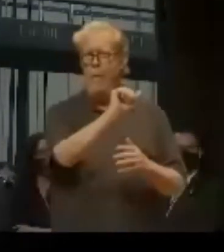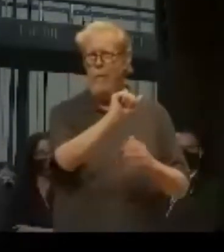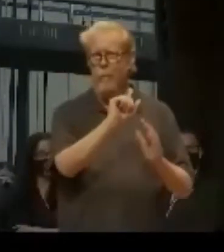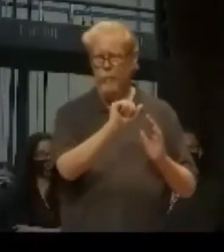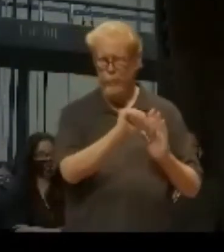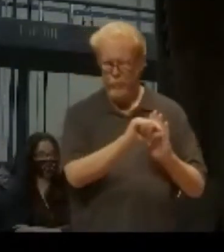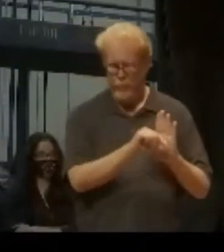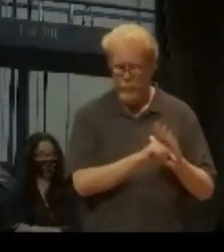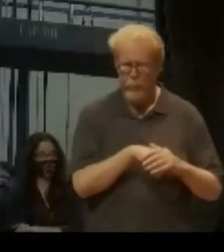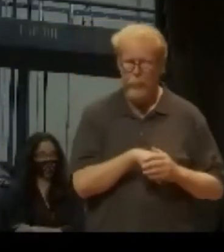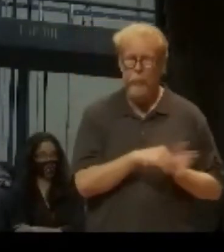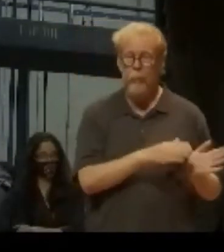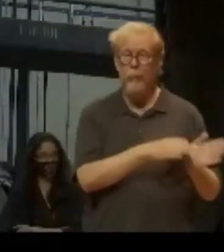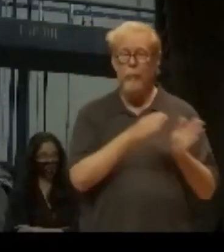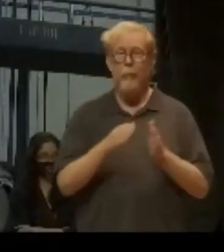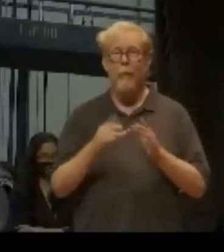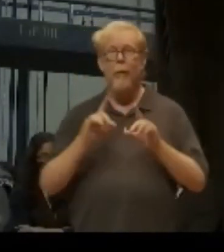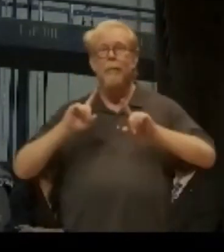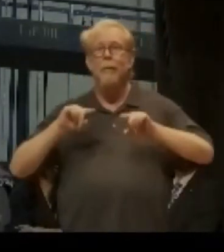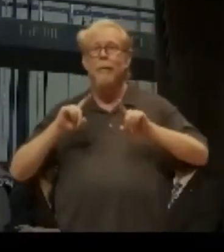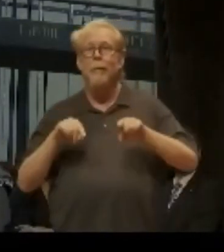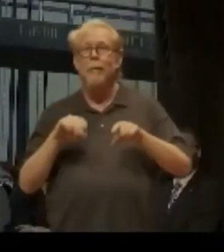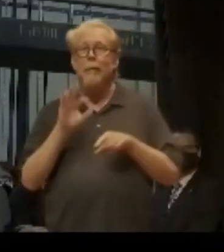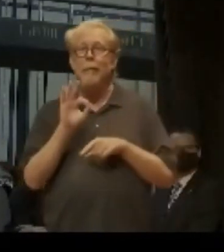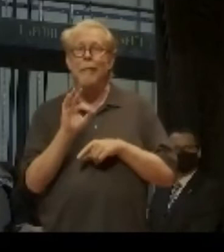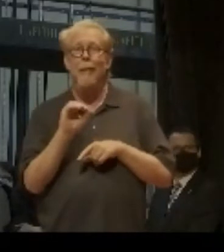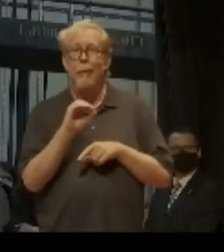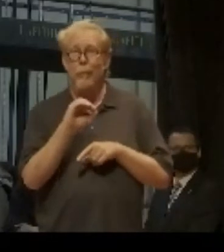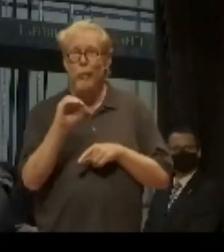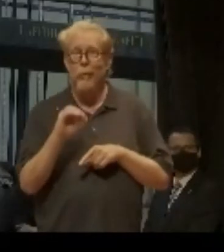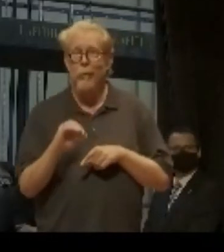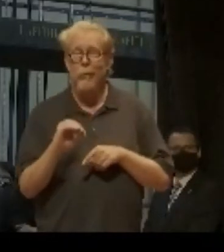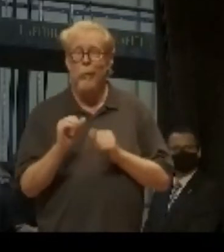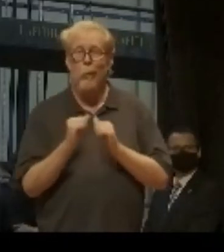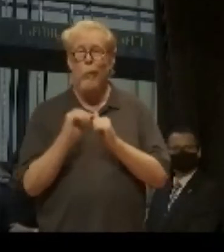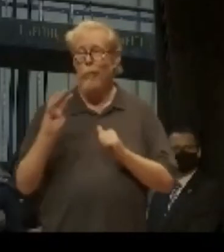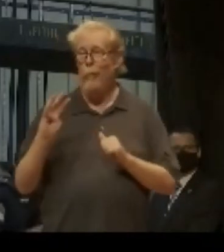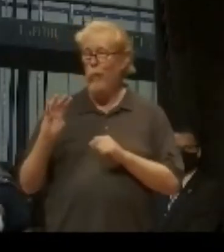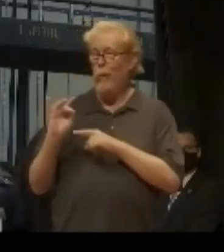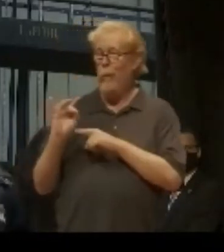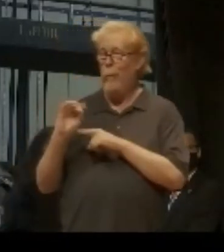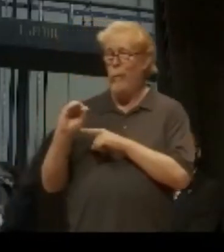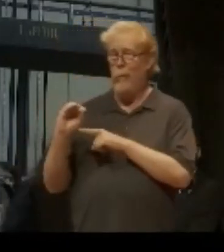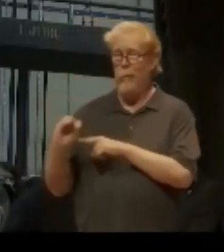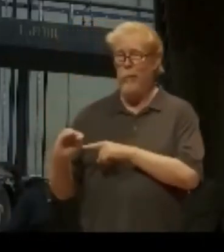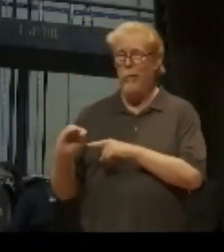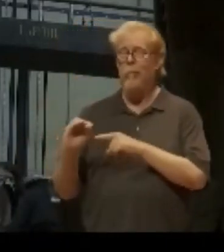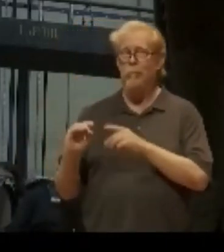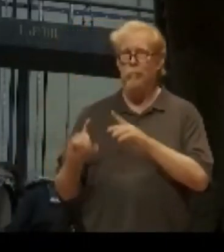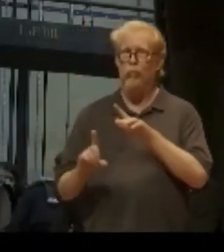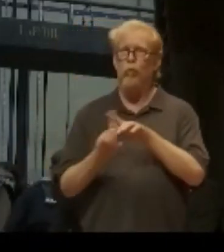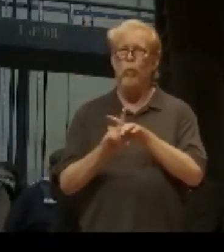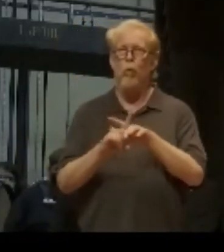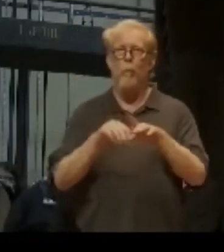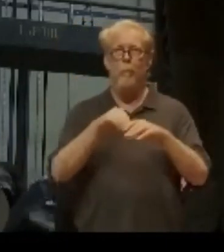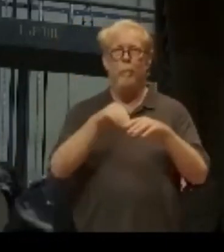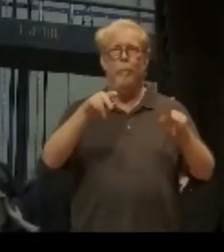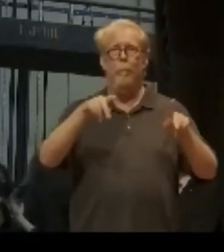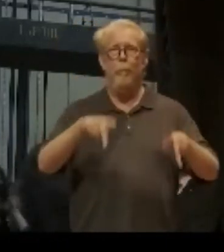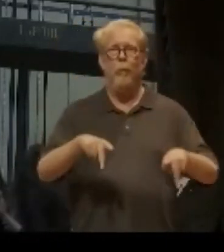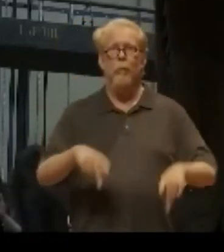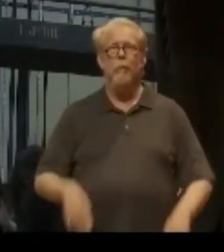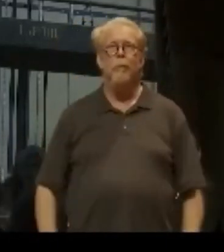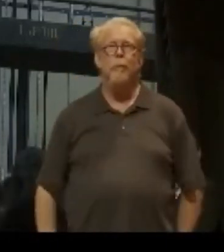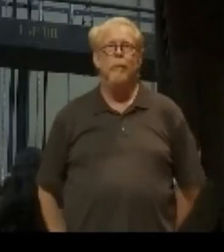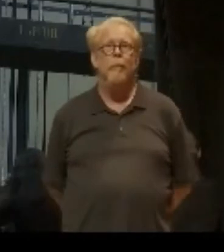A. La asistencia diaria para el Distrito 4 promedio del 90% con un 48% de estudiantes